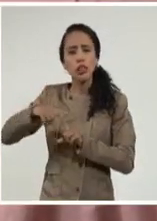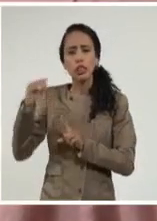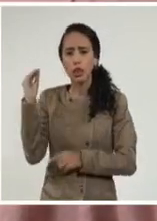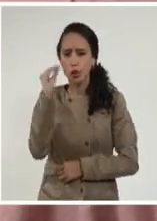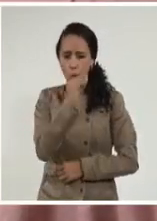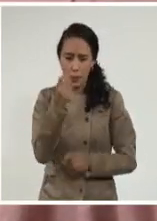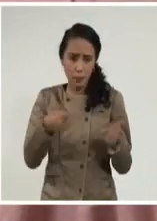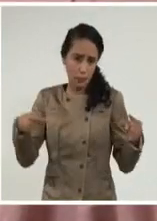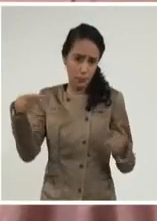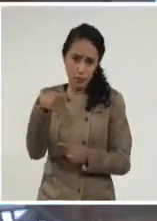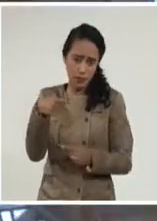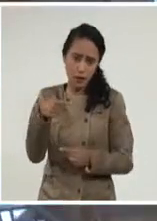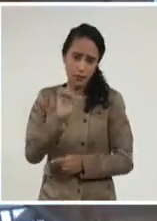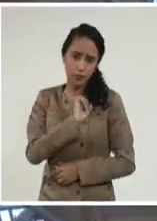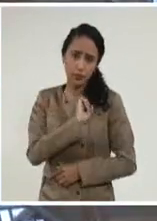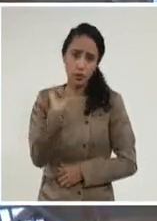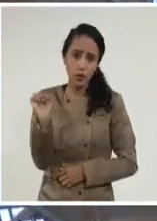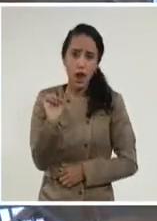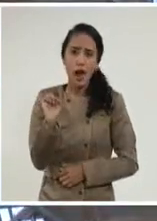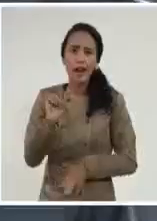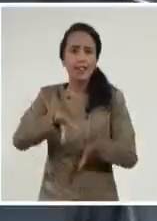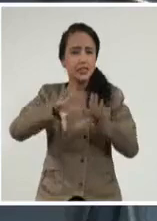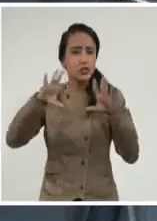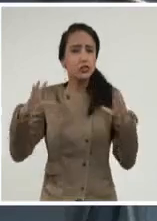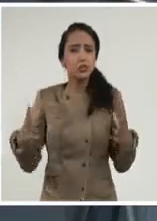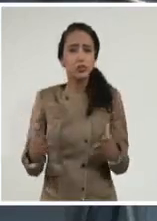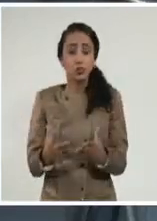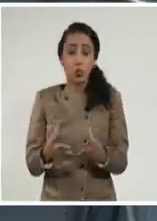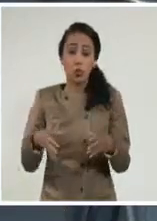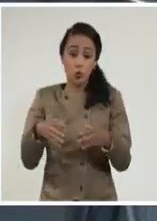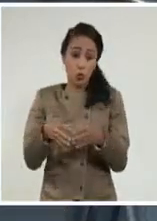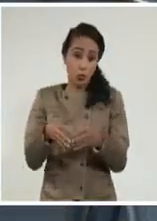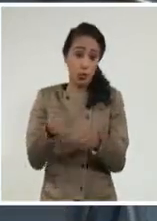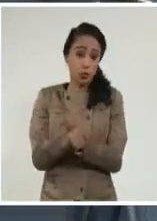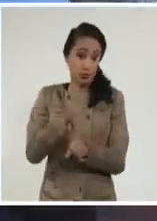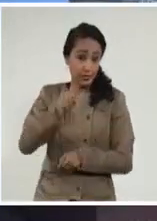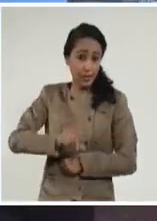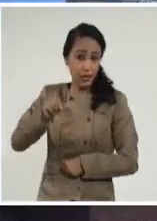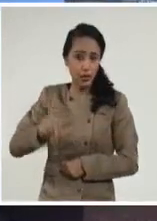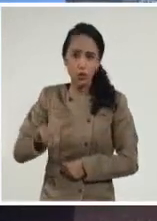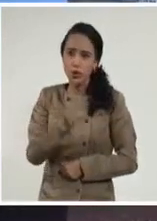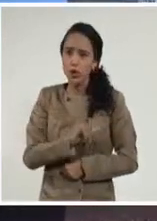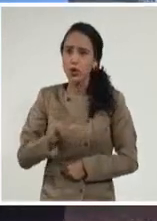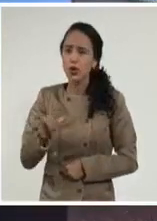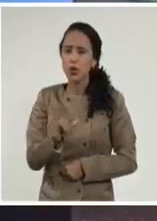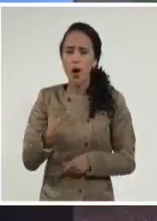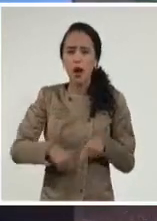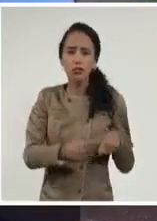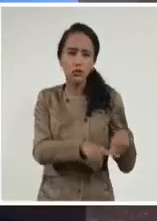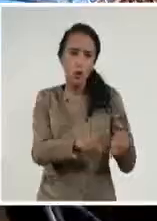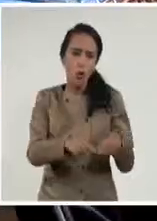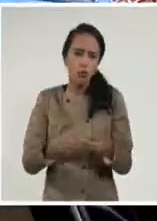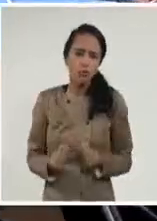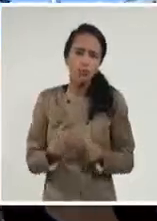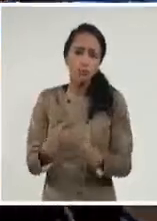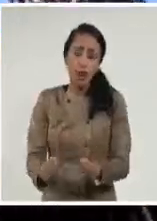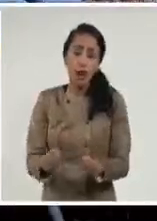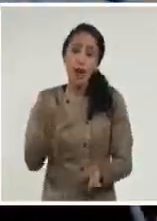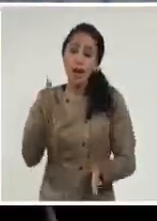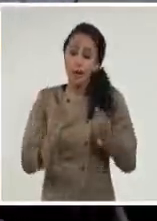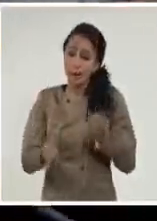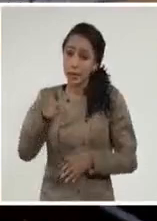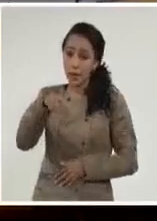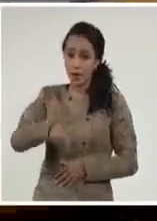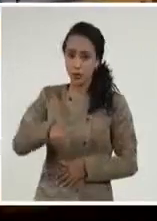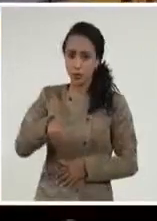énfasis en lograr simultáneamente el completamiento de la fuerza laboral y garantizar el suministro de áridos necesarios para la actual etapa. En